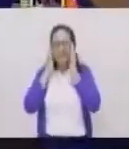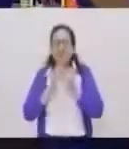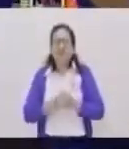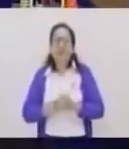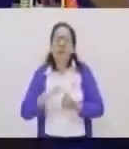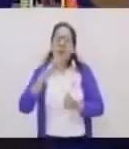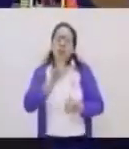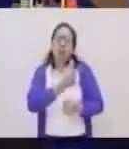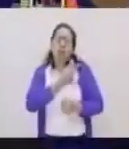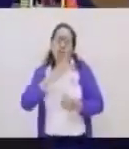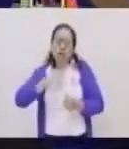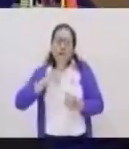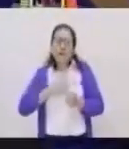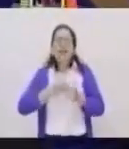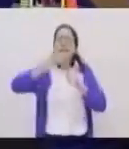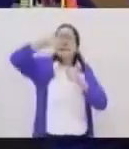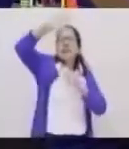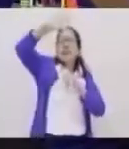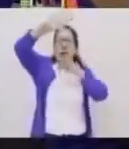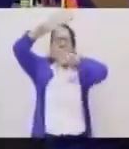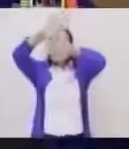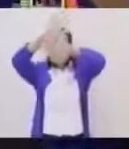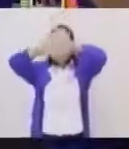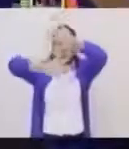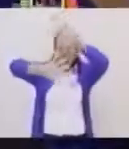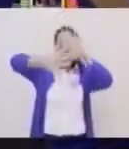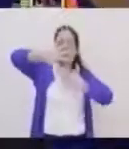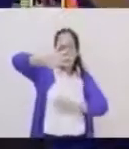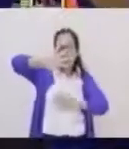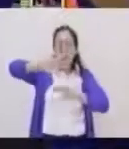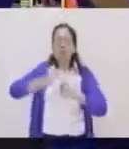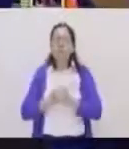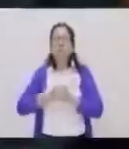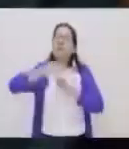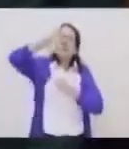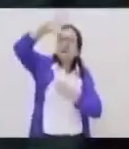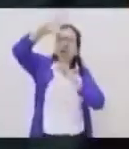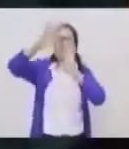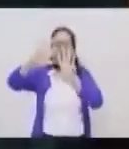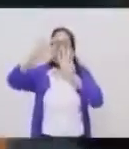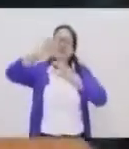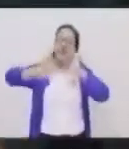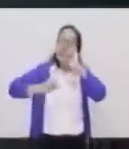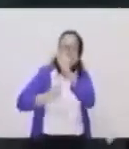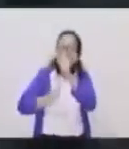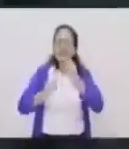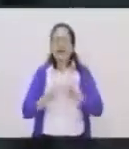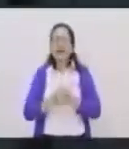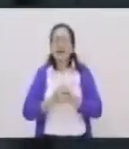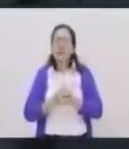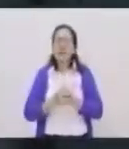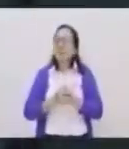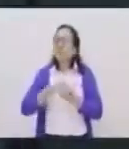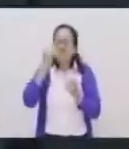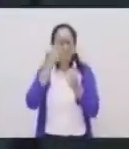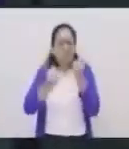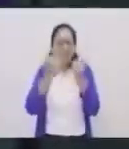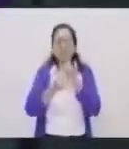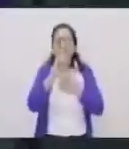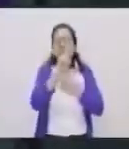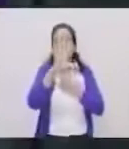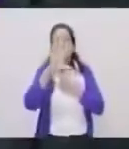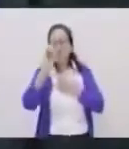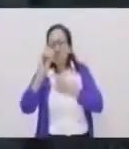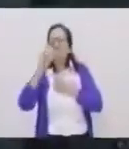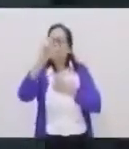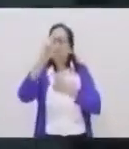medido. Únicamente traigo las medidas de 5 en 5, 5, 10, 15, hasta llegar